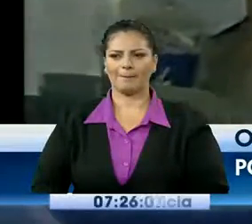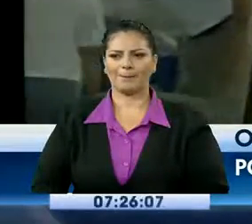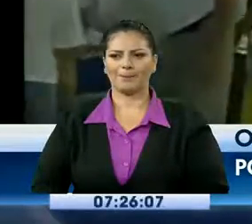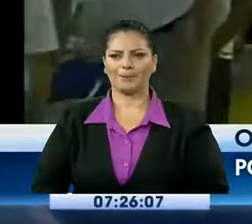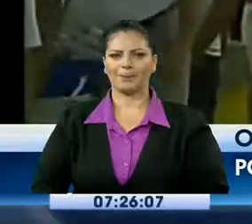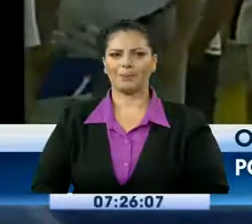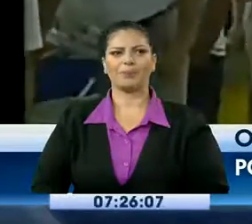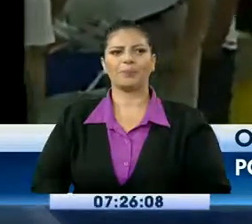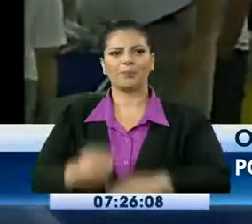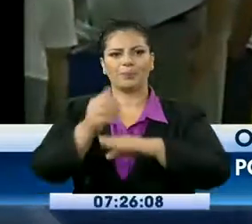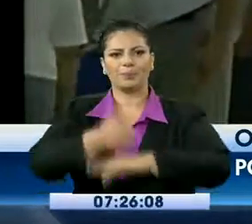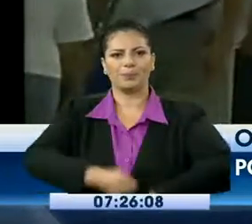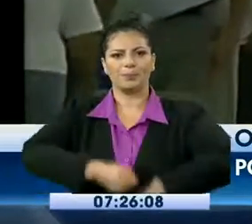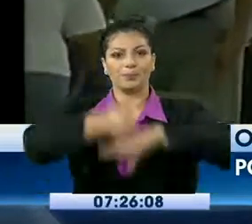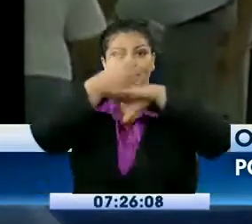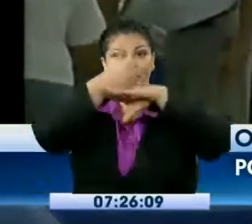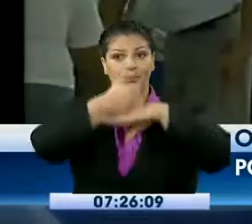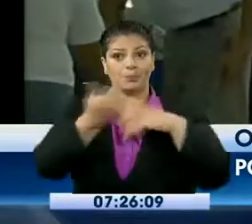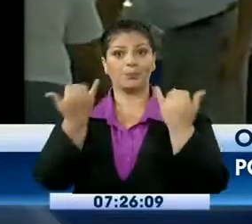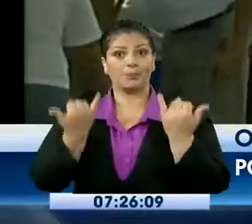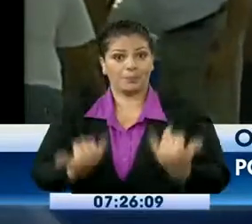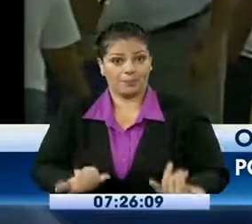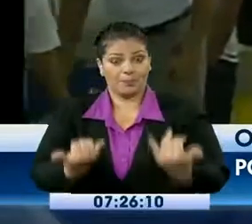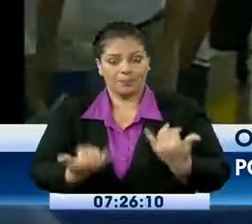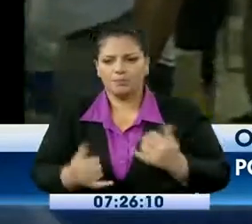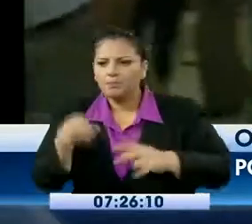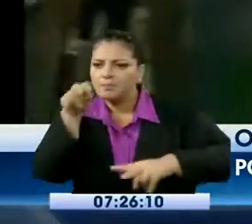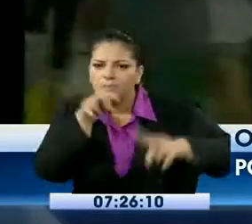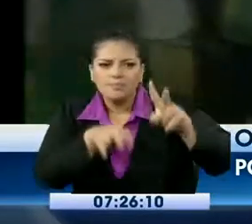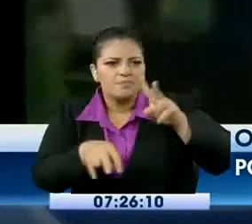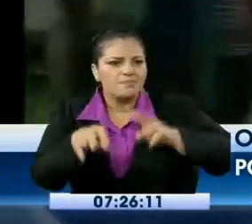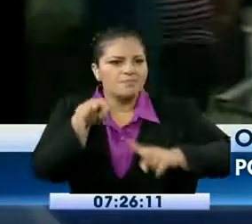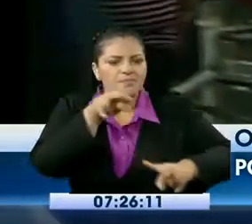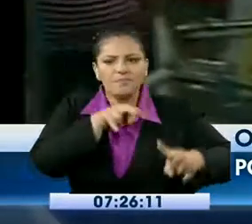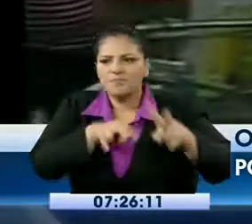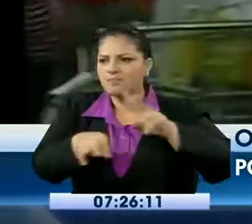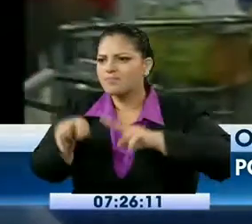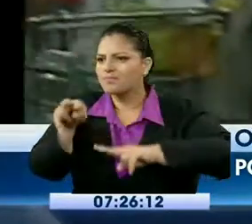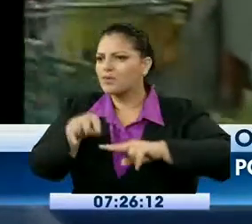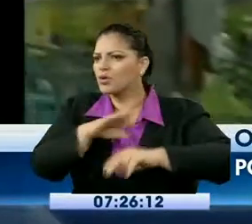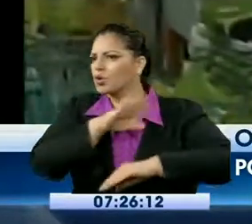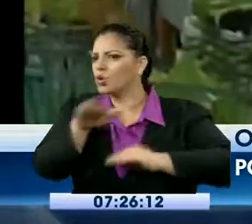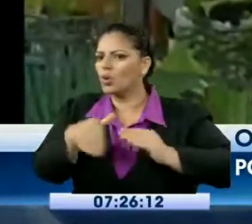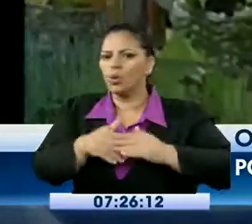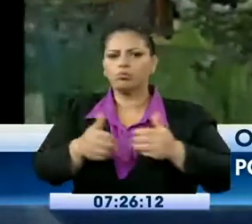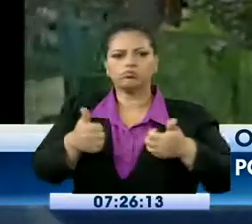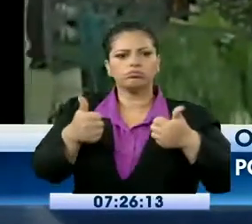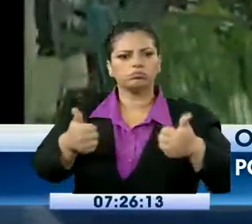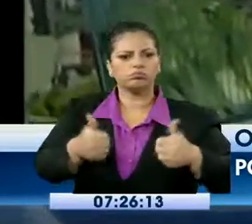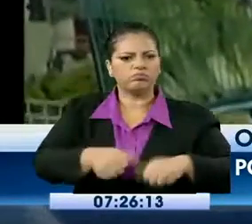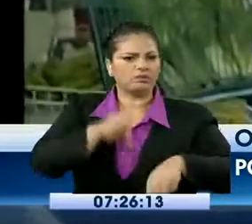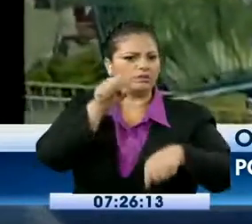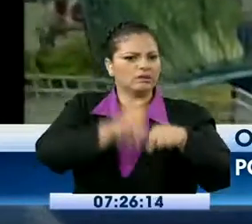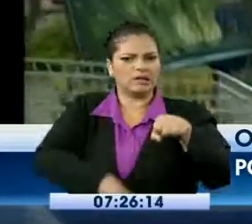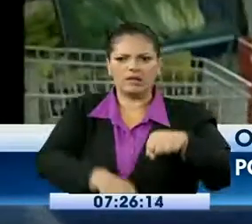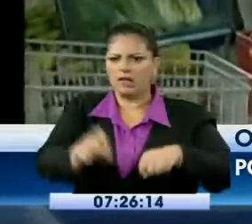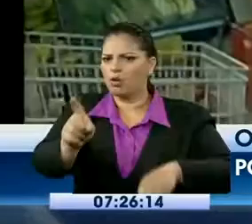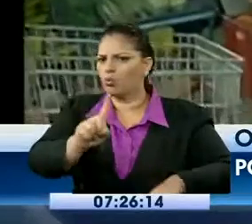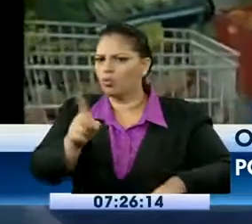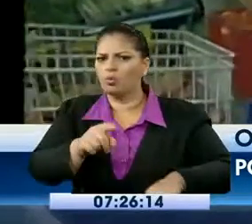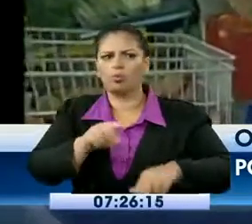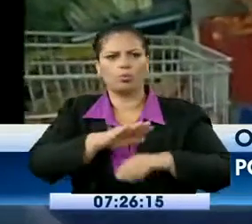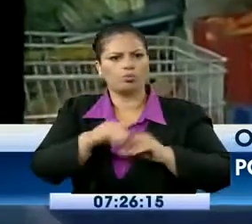las autoridades están verificando que se encuentren en buen estado y que no se especule con el precio. Sigamos